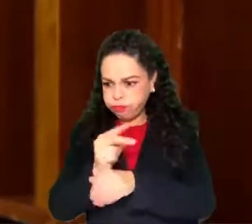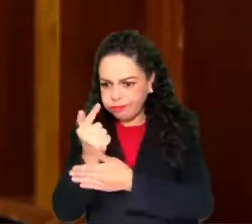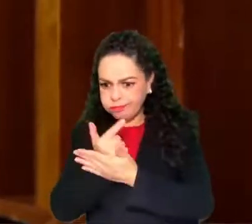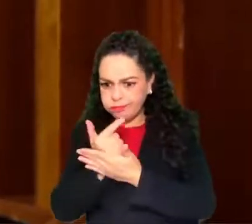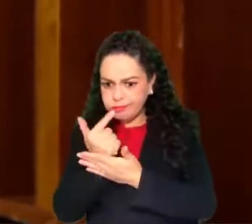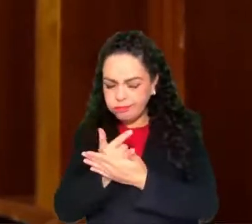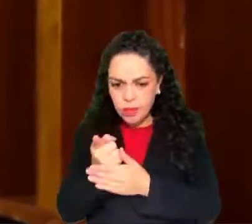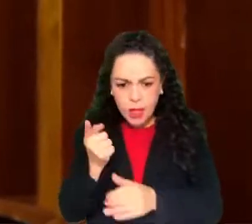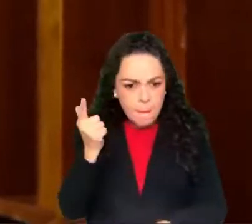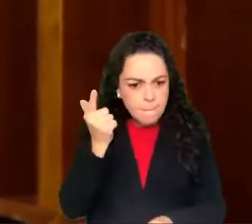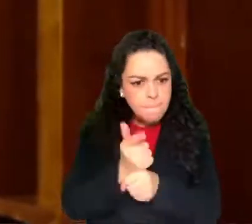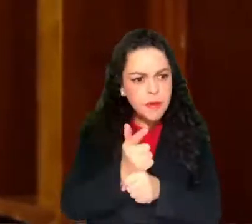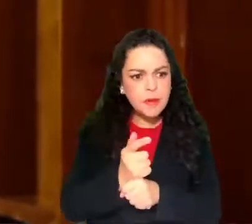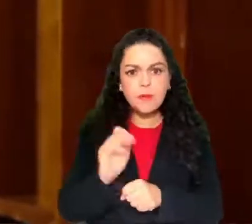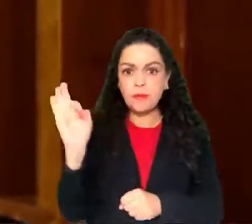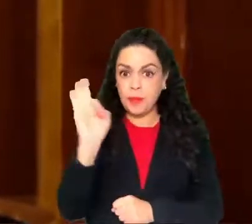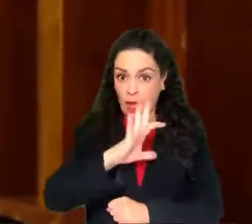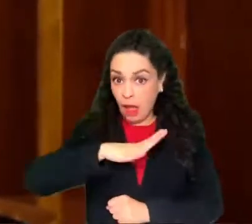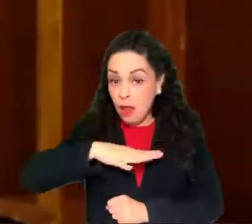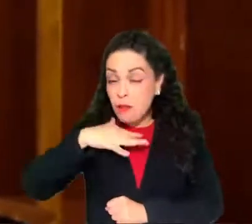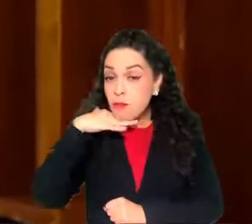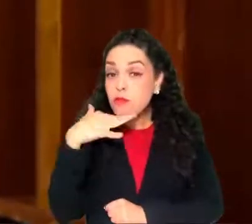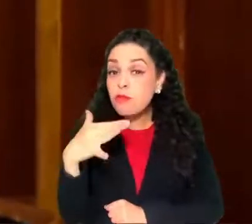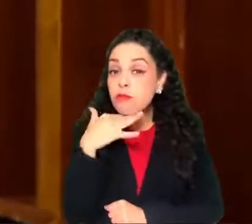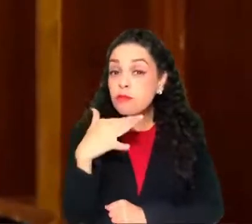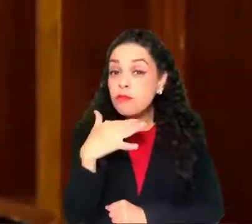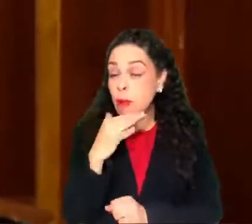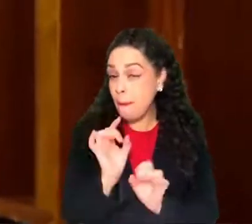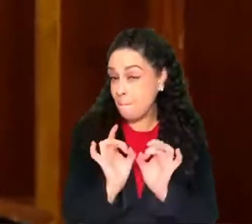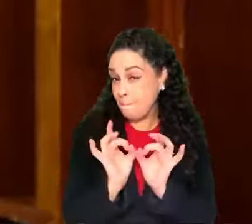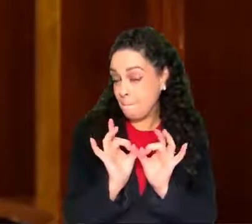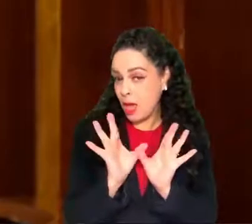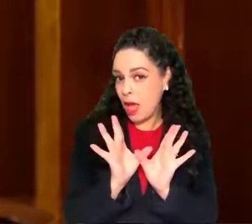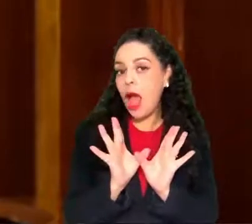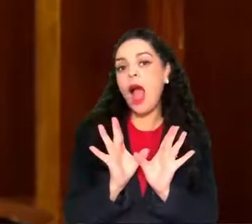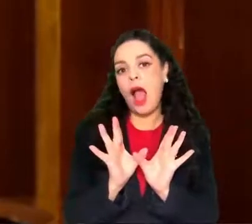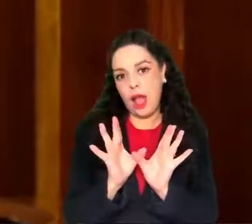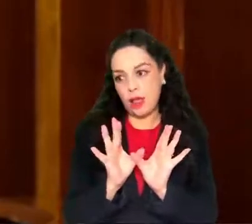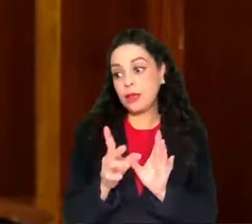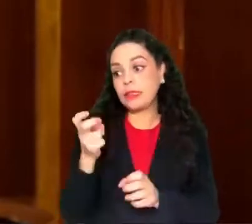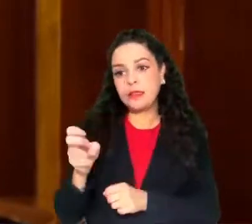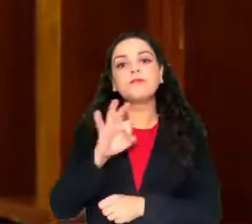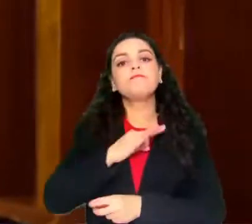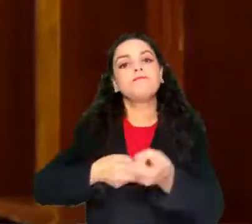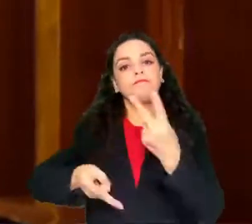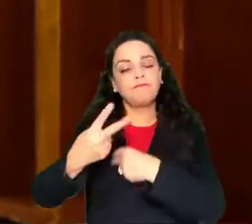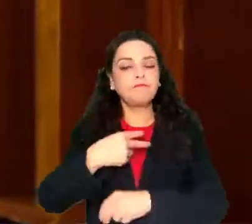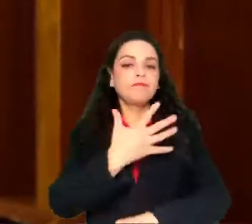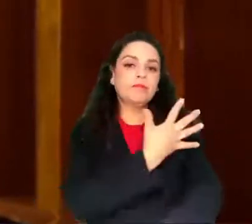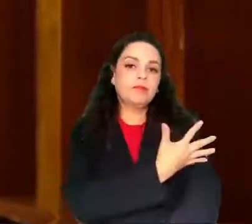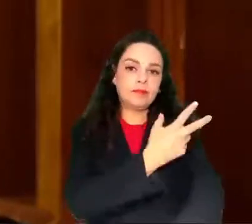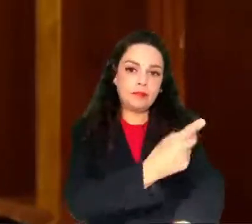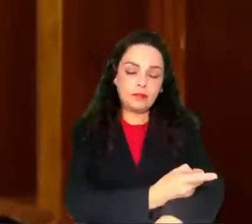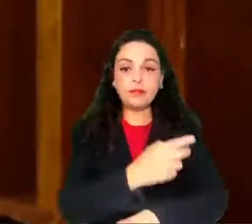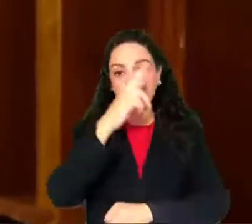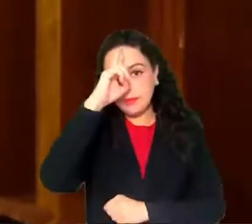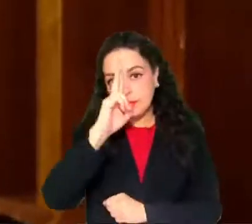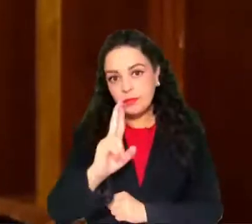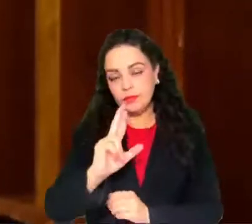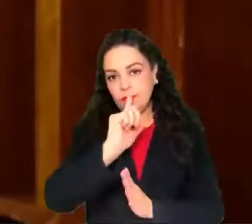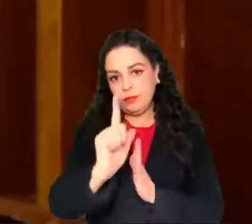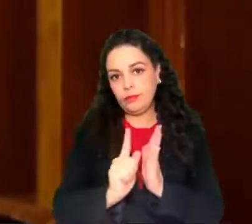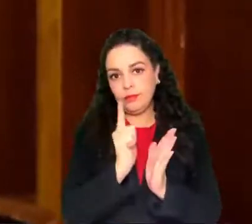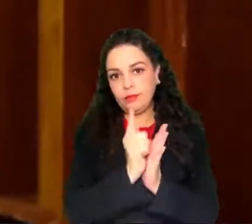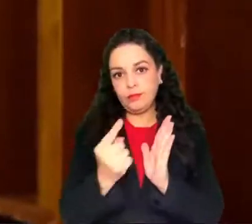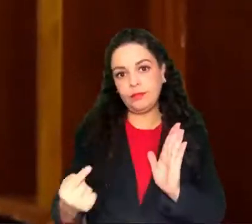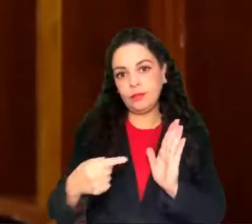actos de corrupción asimismo promueven la transparencia y el apego a la legalidad de los servidores públicos mediante la realización de auditorías